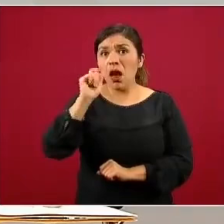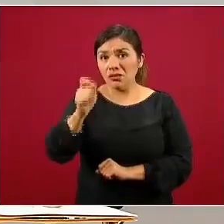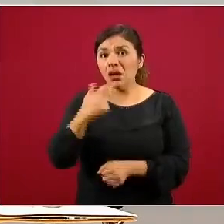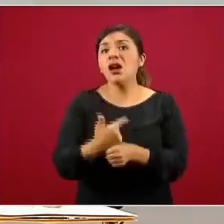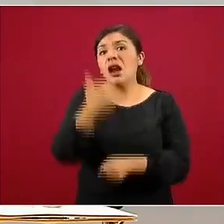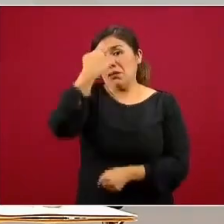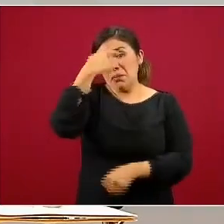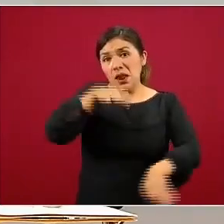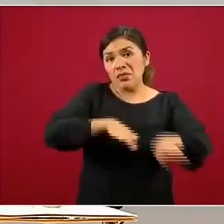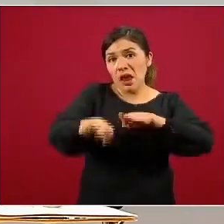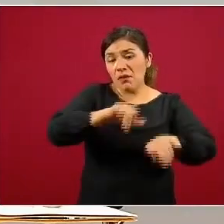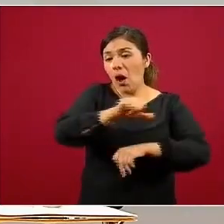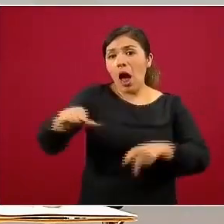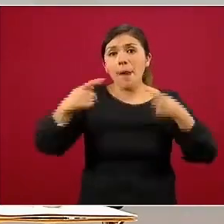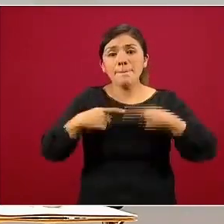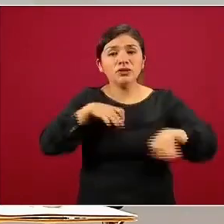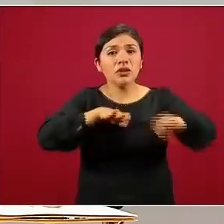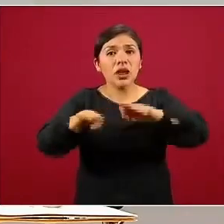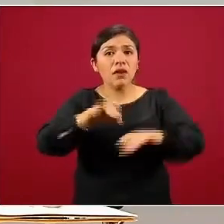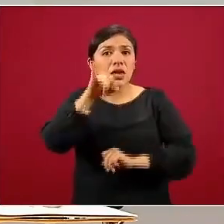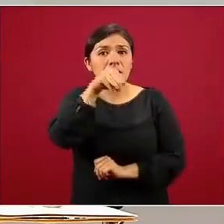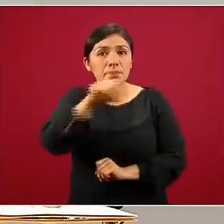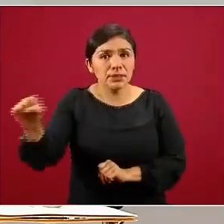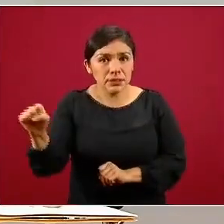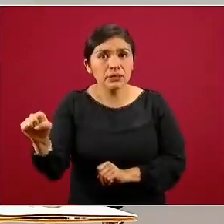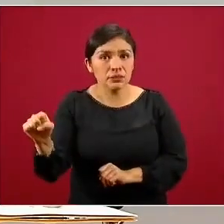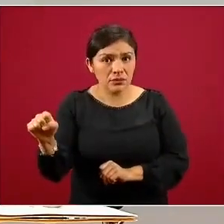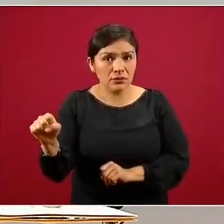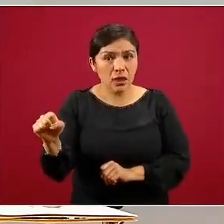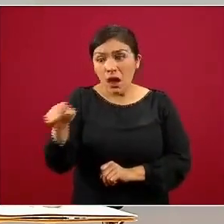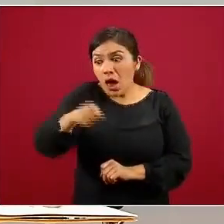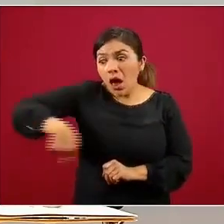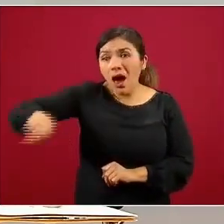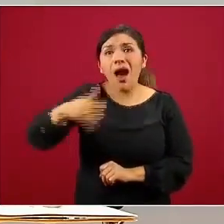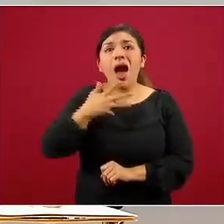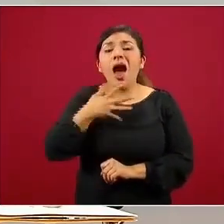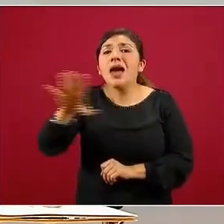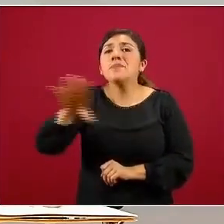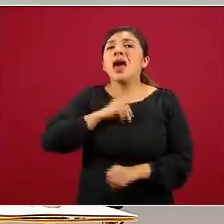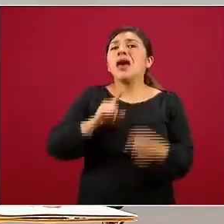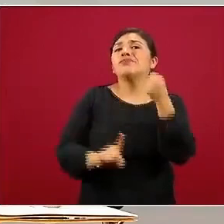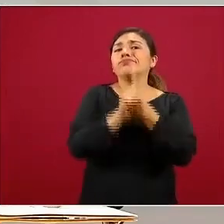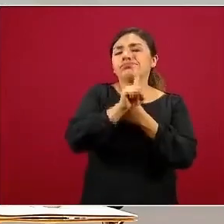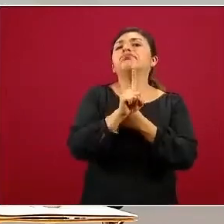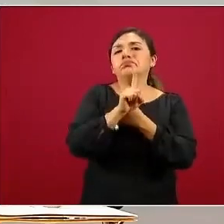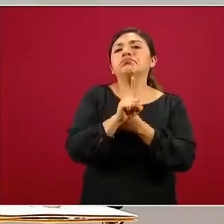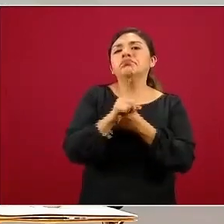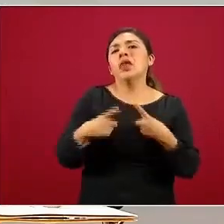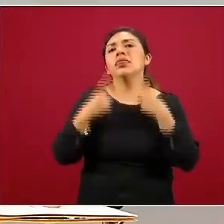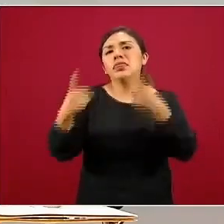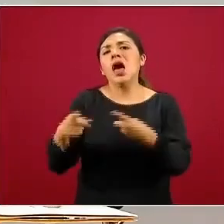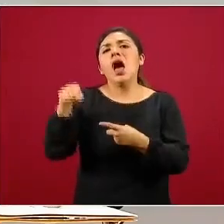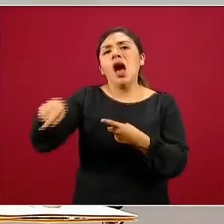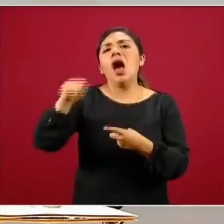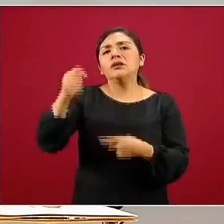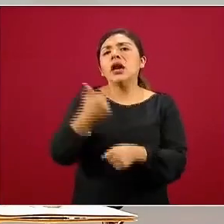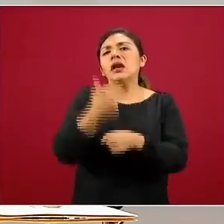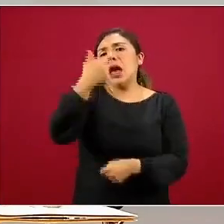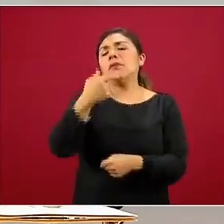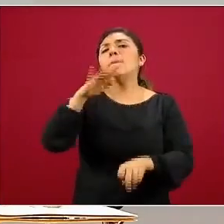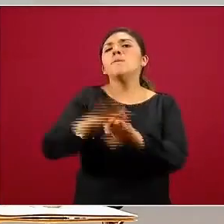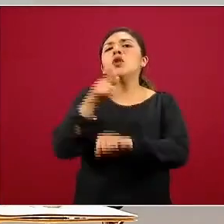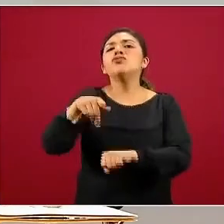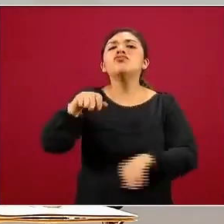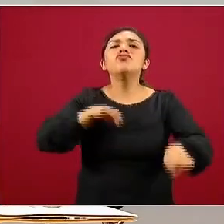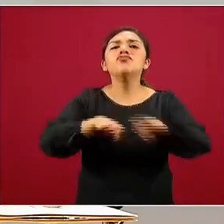como riesgo de trabajo para los trabajadores del Seguro Social. Todos aquellos que se han contagiado será reconocido como riesgo